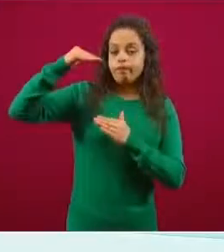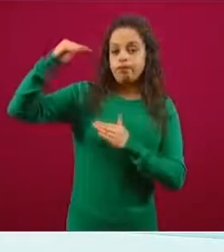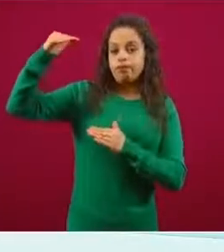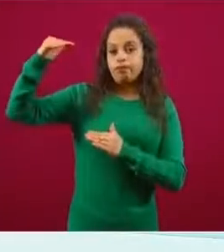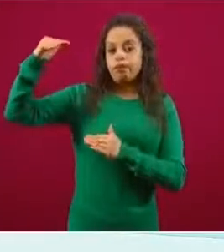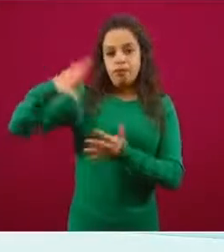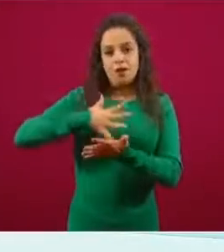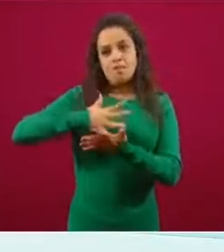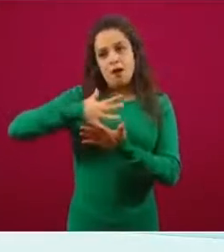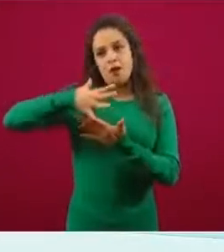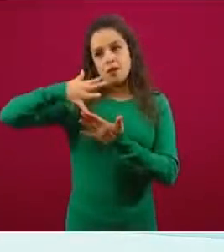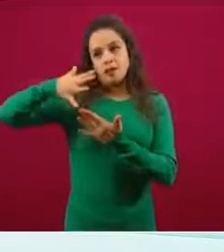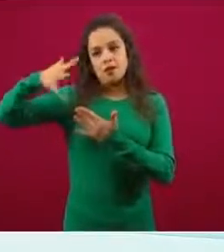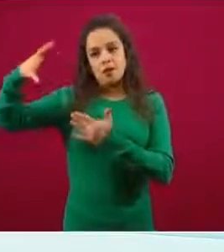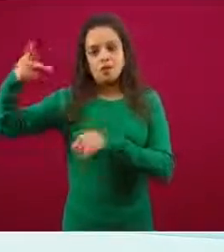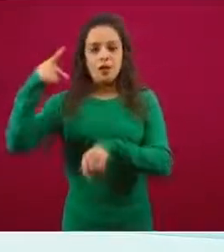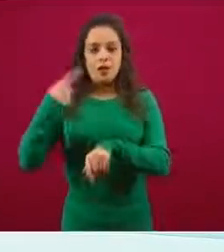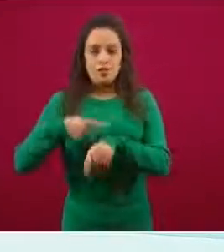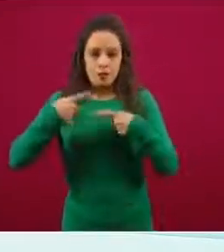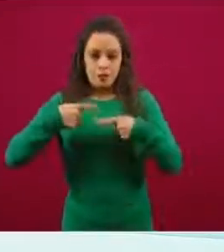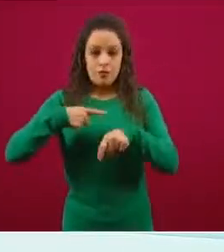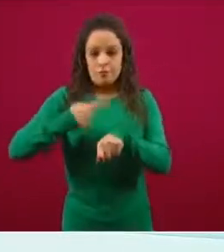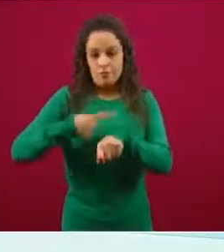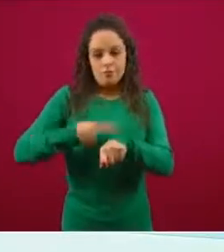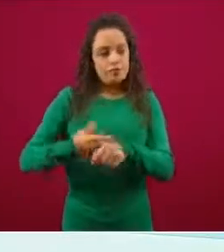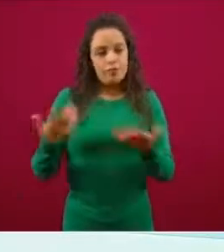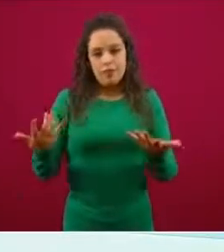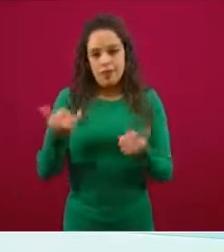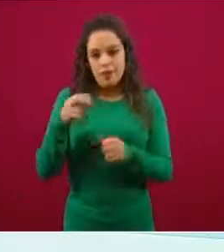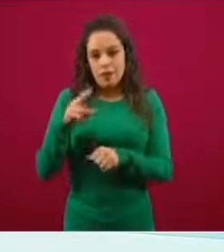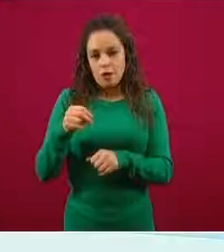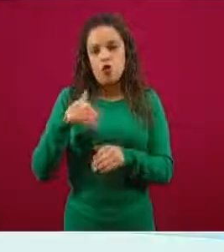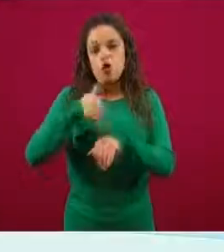casos. Pero eso de ninguna manera quiere decir